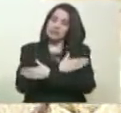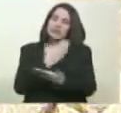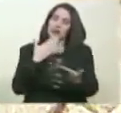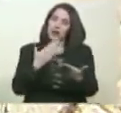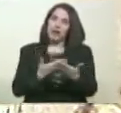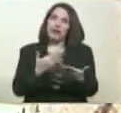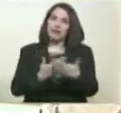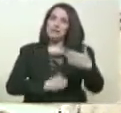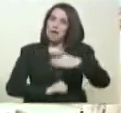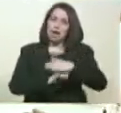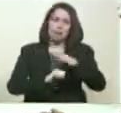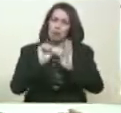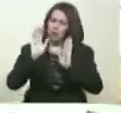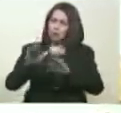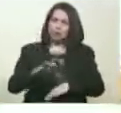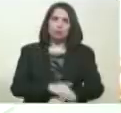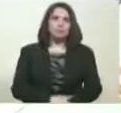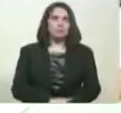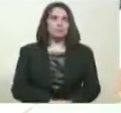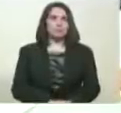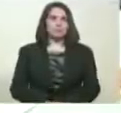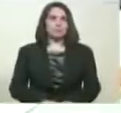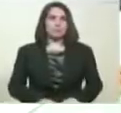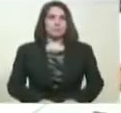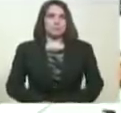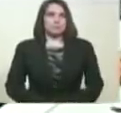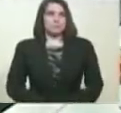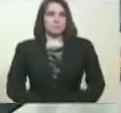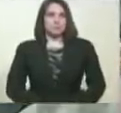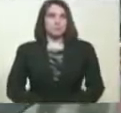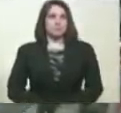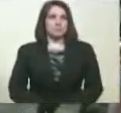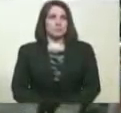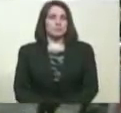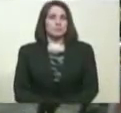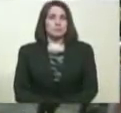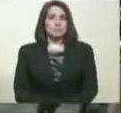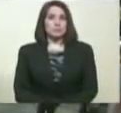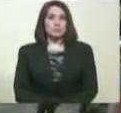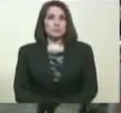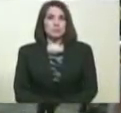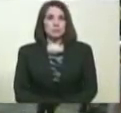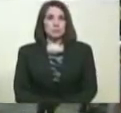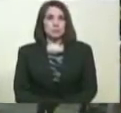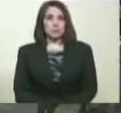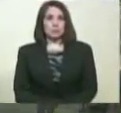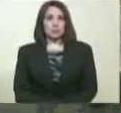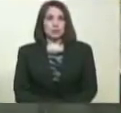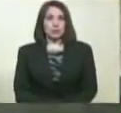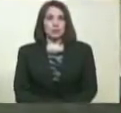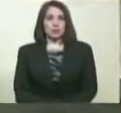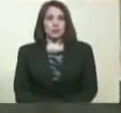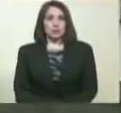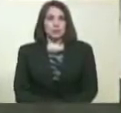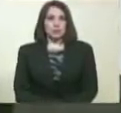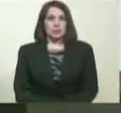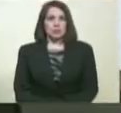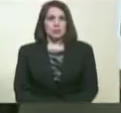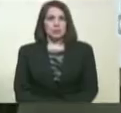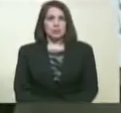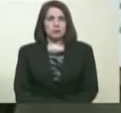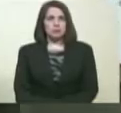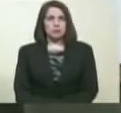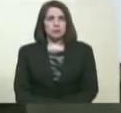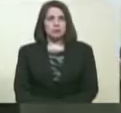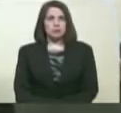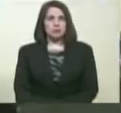Te felicito. Cuenta conmigo. Muchísimas gracias. Cuenta conmigo. Gracias. Seguimos entonces, presidente. Bueno, seguimos entonces este es haciendo el stand un